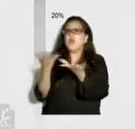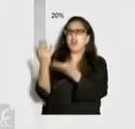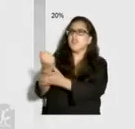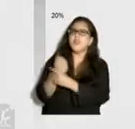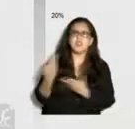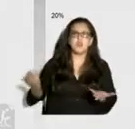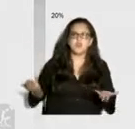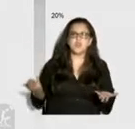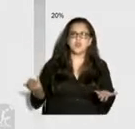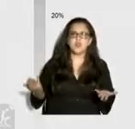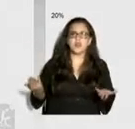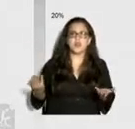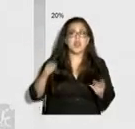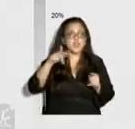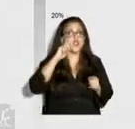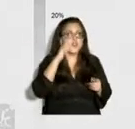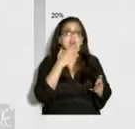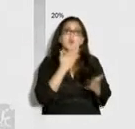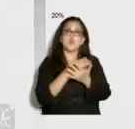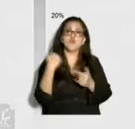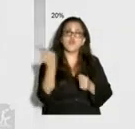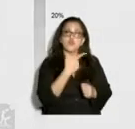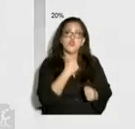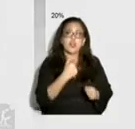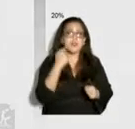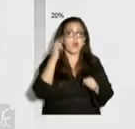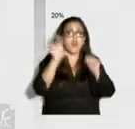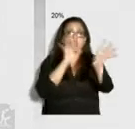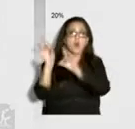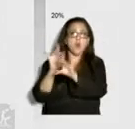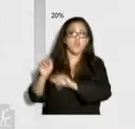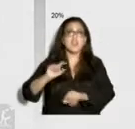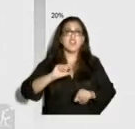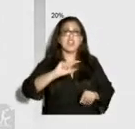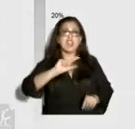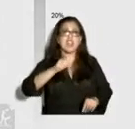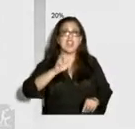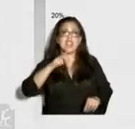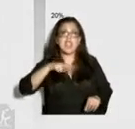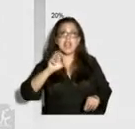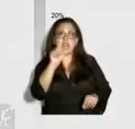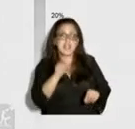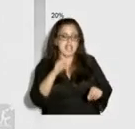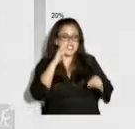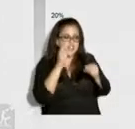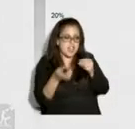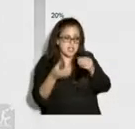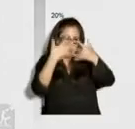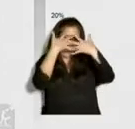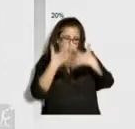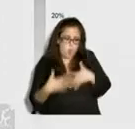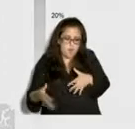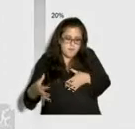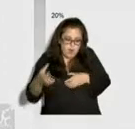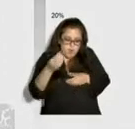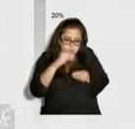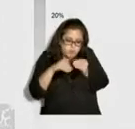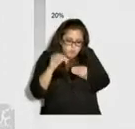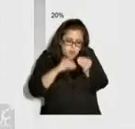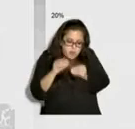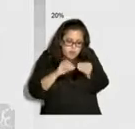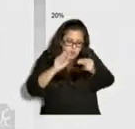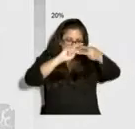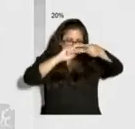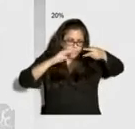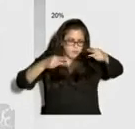esto significa que cuando queremos descubrir los genes responsables del cáncer de vesícula biliar, ¿a dónde vamos a buscar